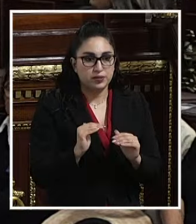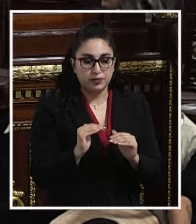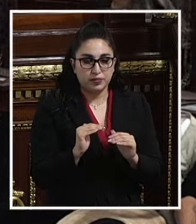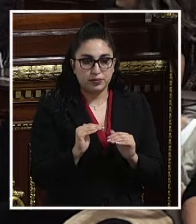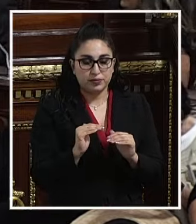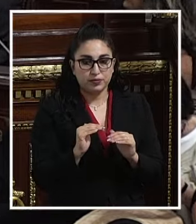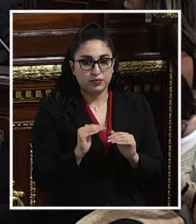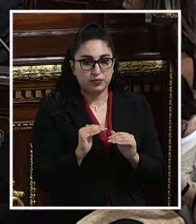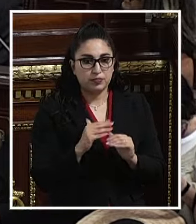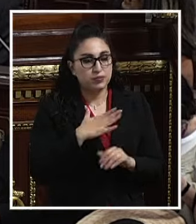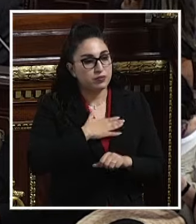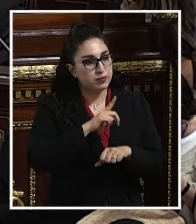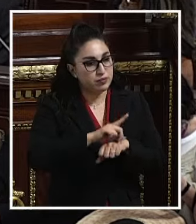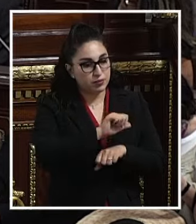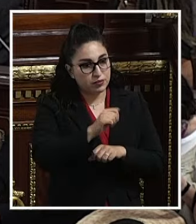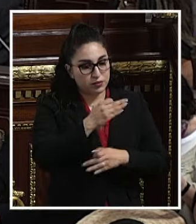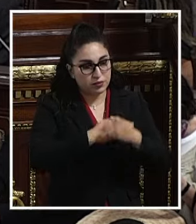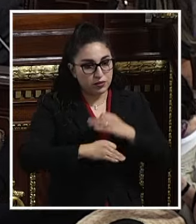Buen día a todas y todos,